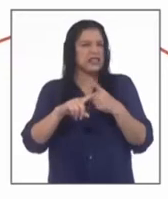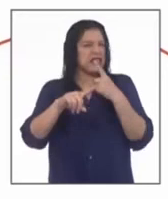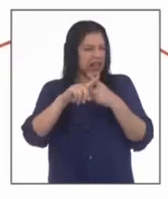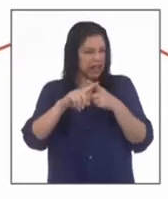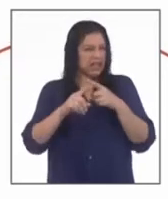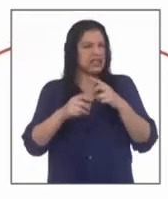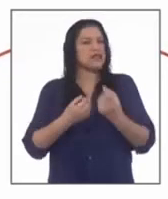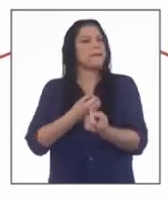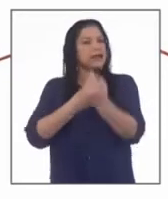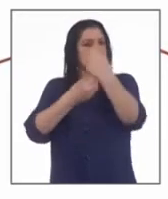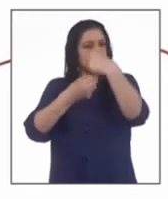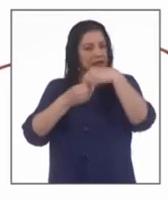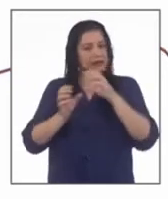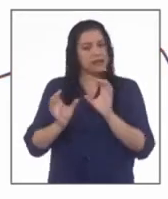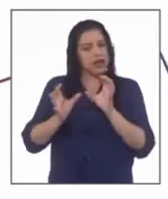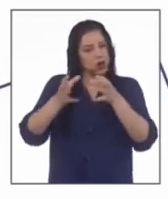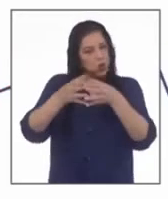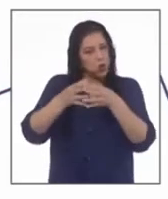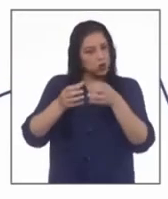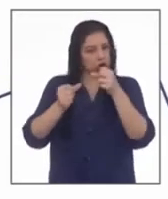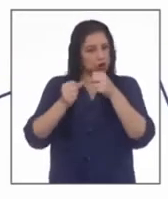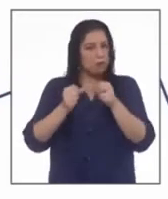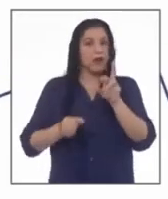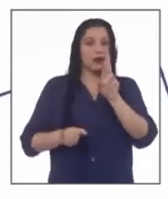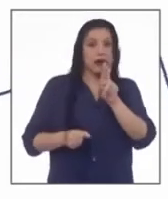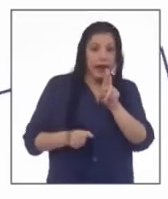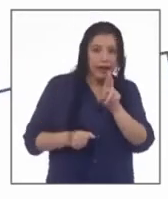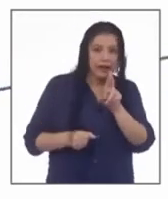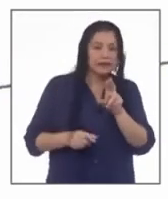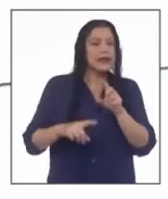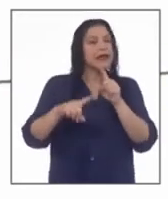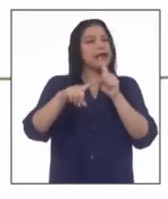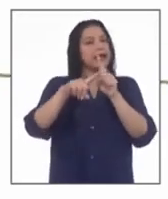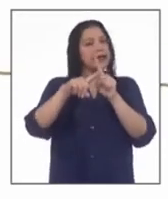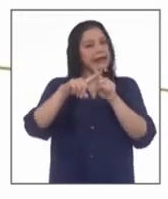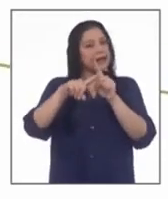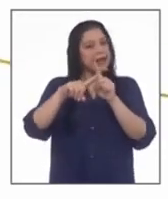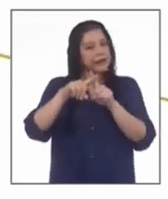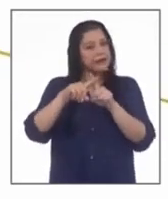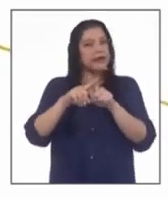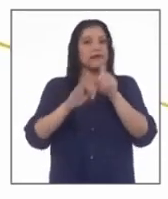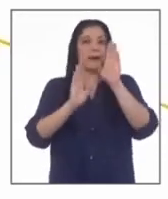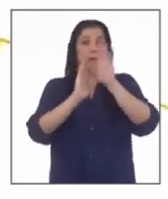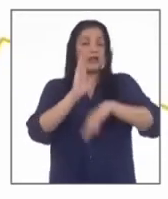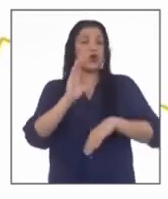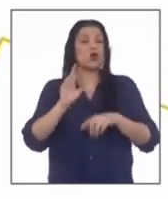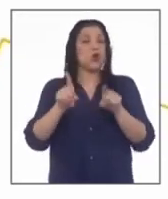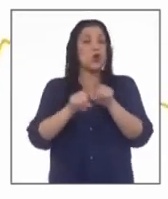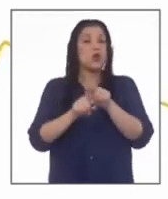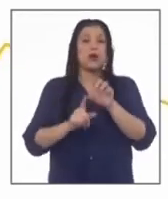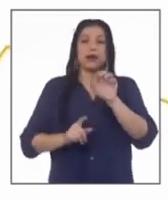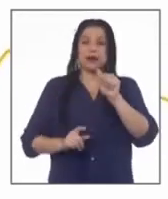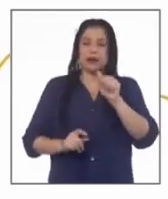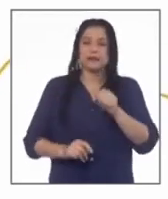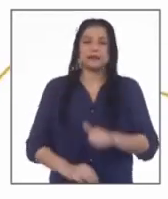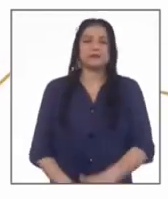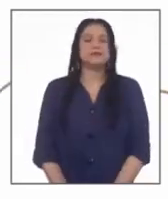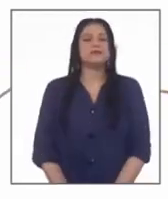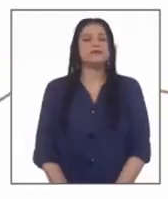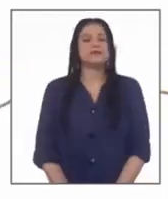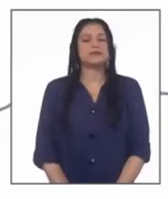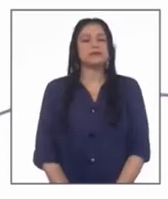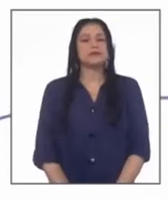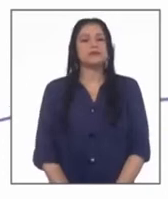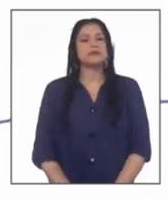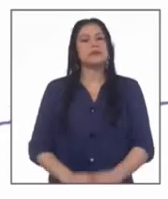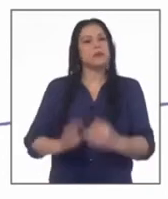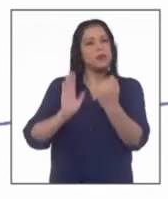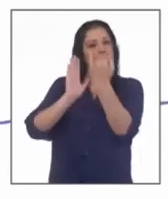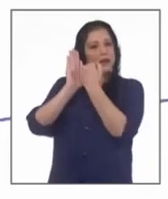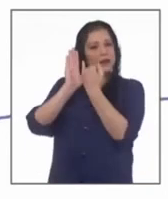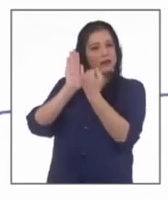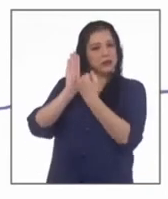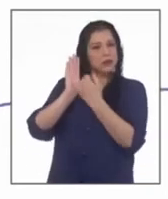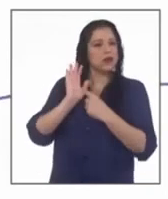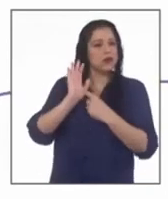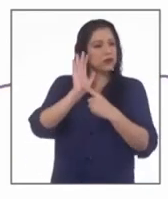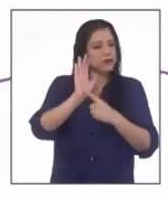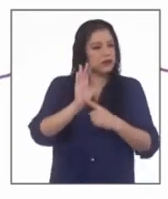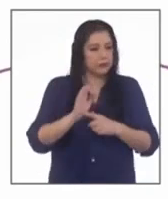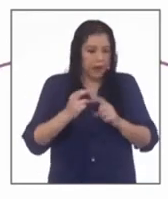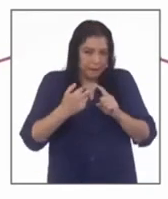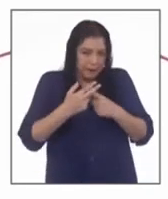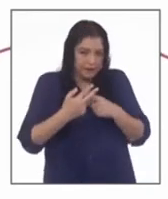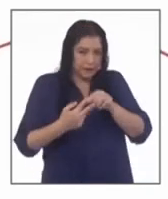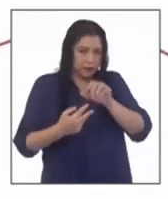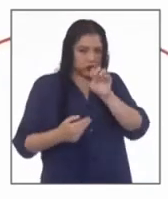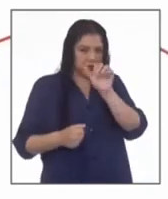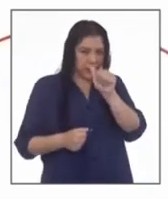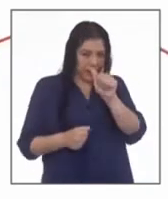X pertenece al conjunto de los números reales y que X es menor o igual que A. En la notación gráfica partimos desde el